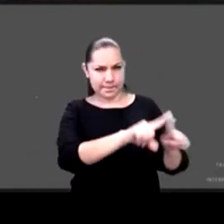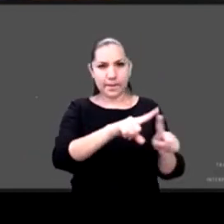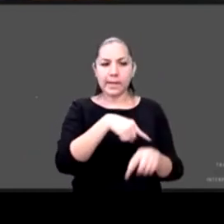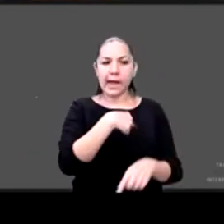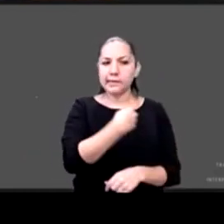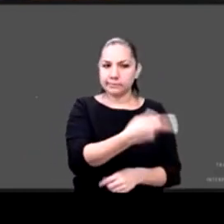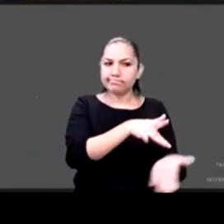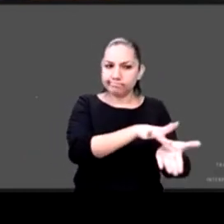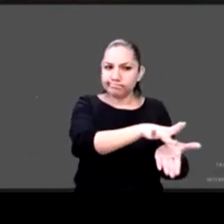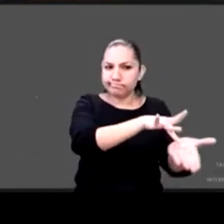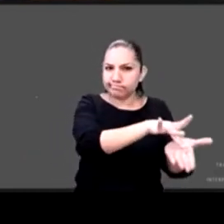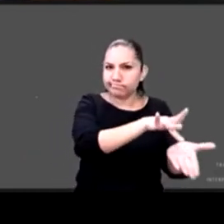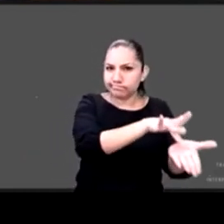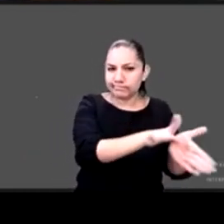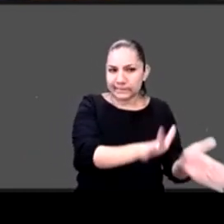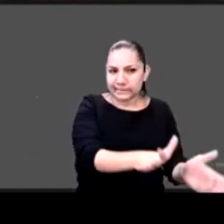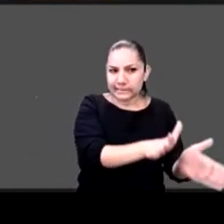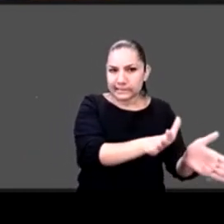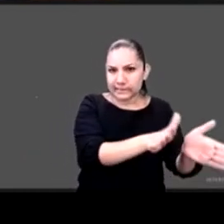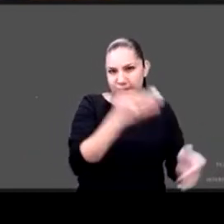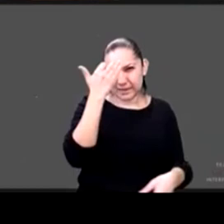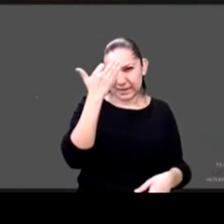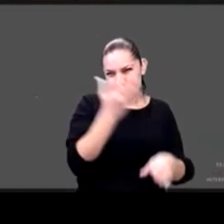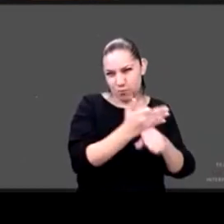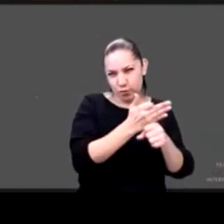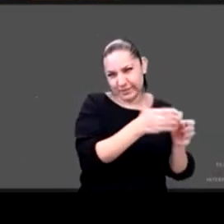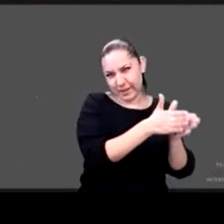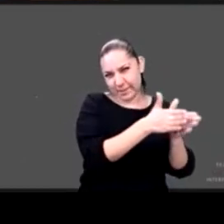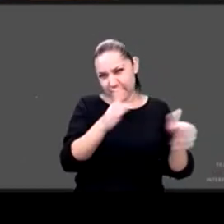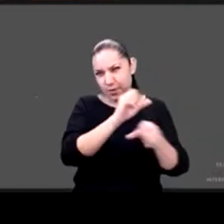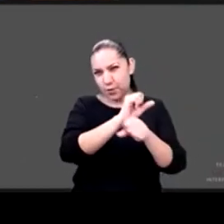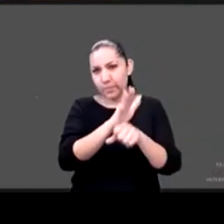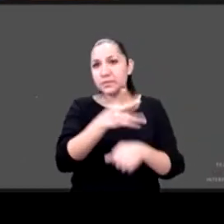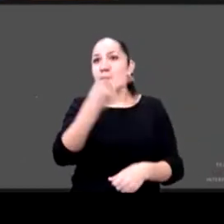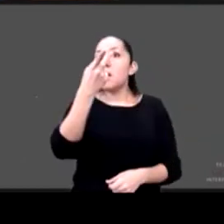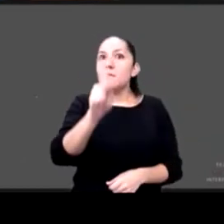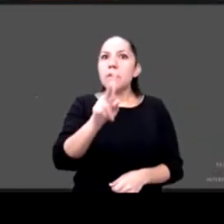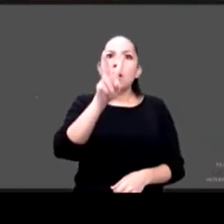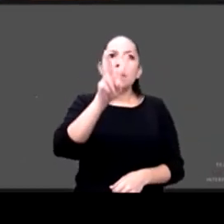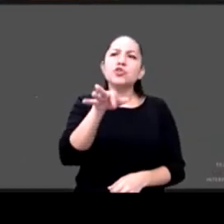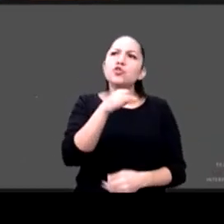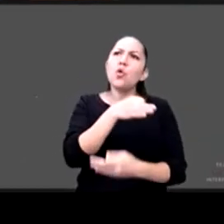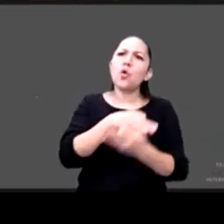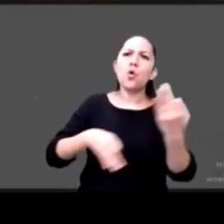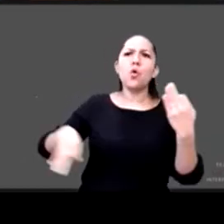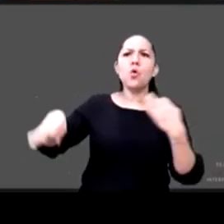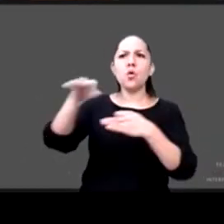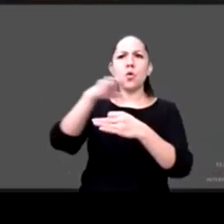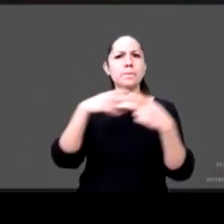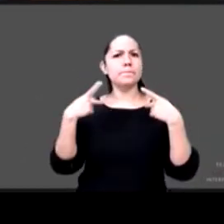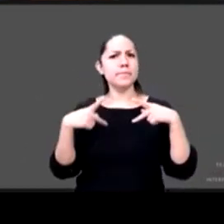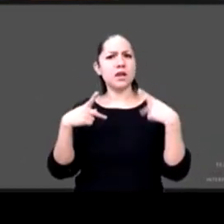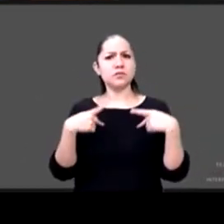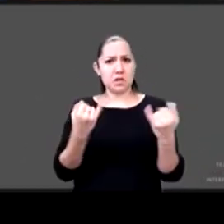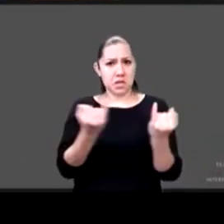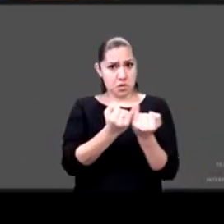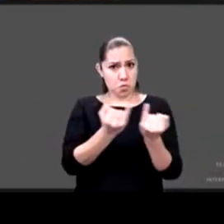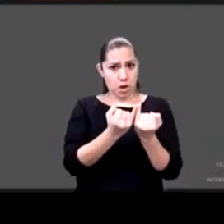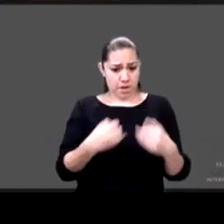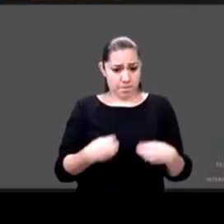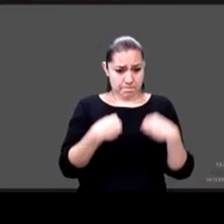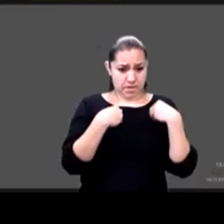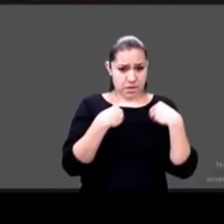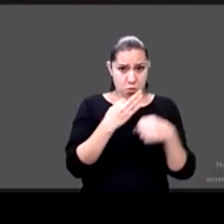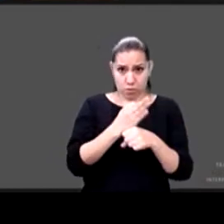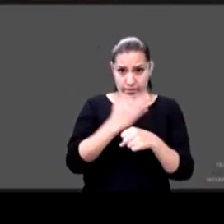la pandemia, los hombres que las mujeres, las adolescentes que los adolescentes. Hay una pregunta especial. Y yo sé que también